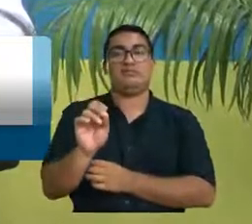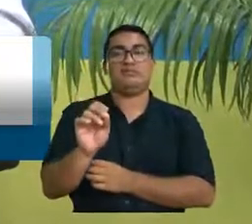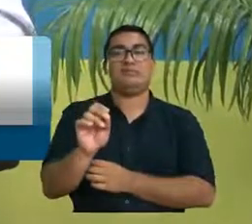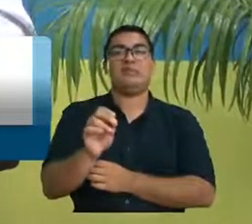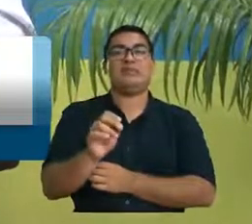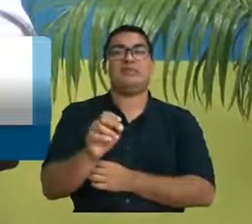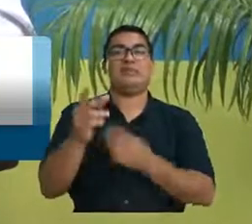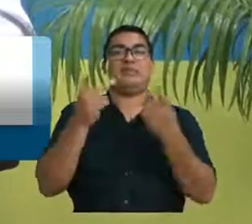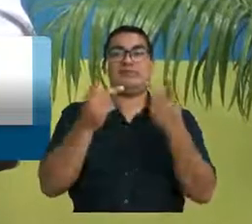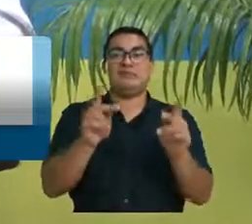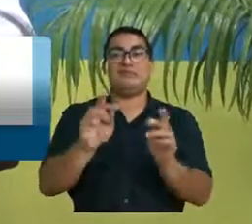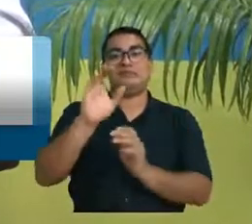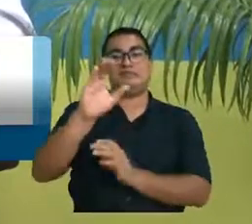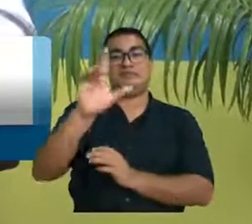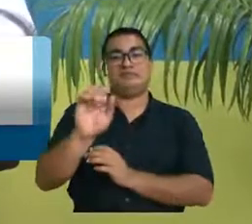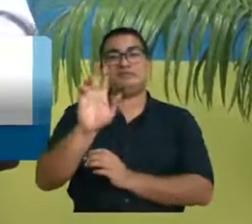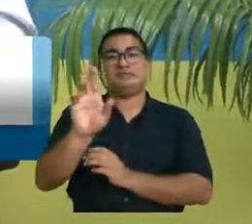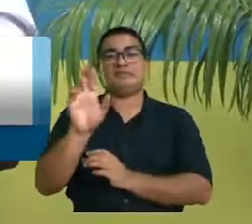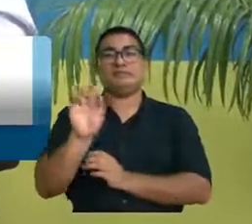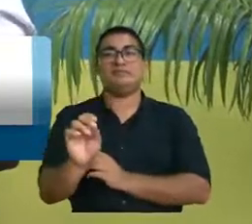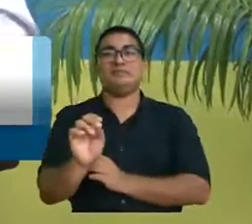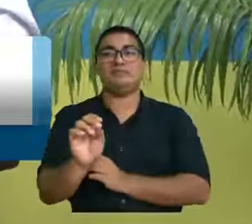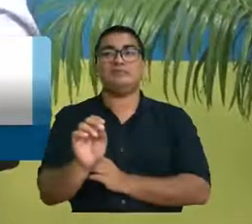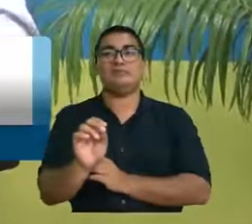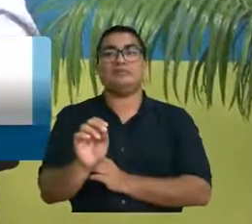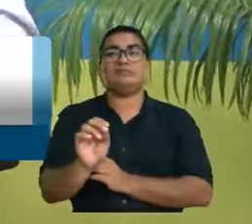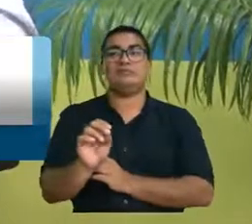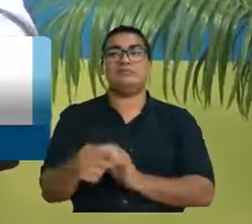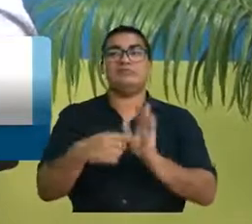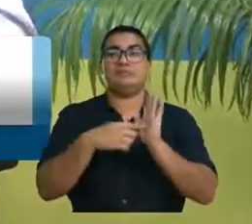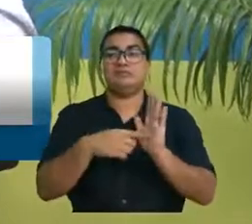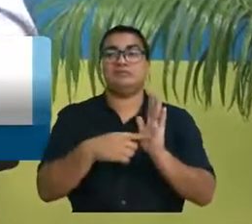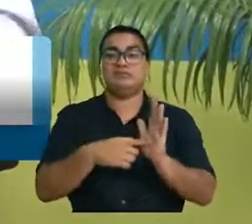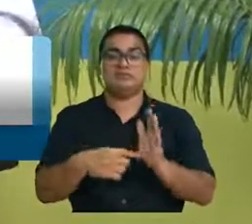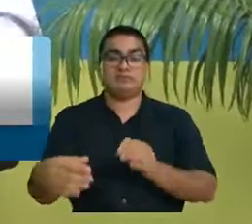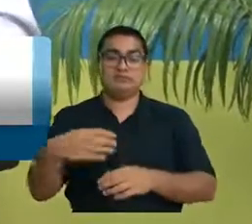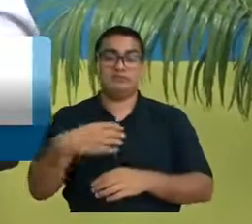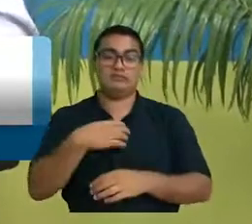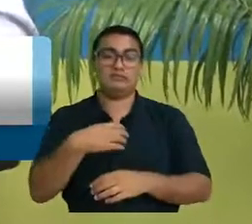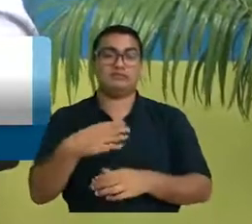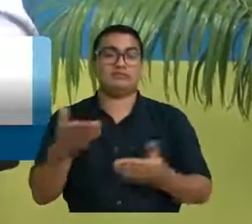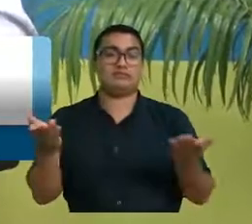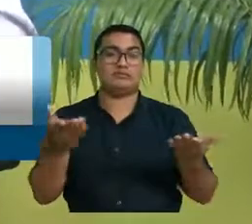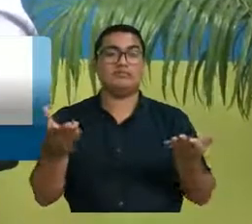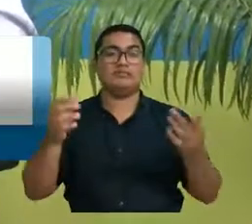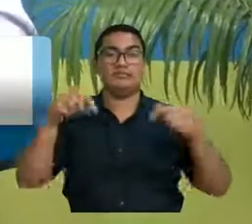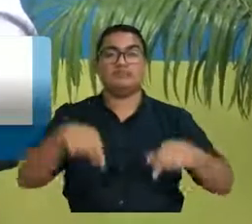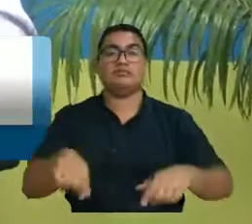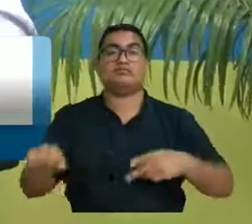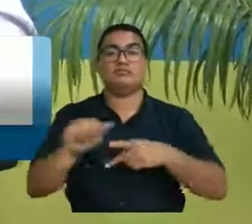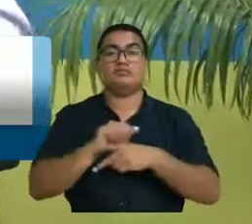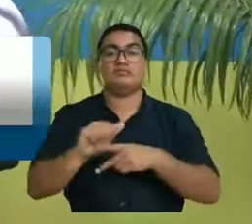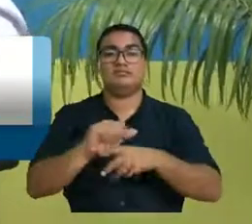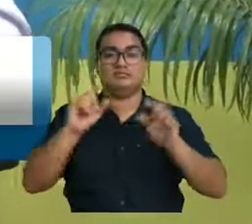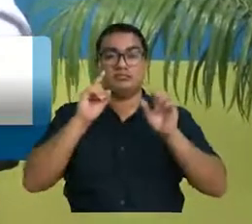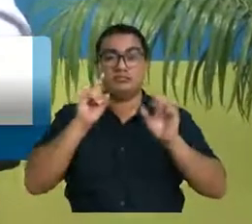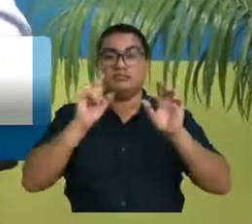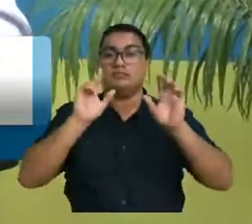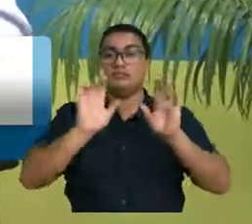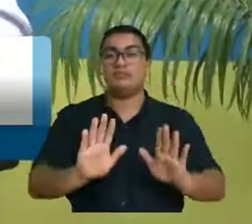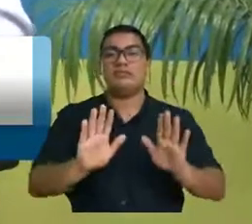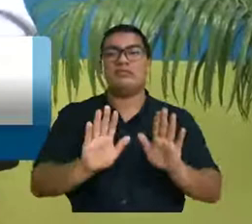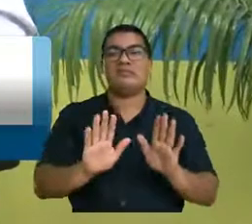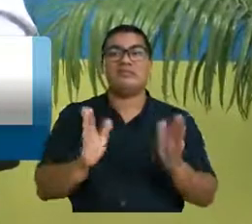es el cloro como tal. No propiamente nosotros, ahora que estamos implementando las medidas